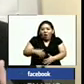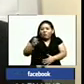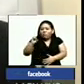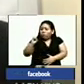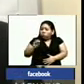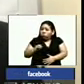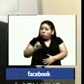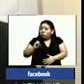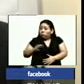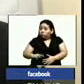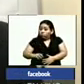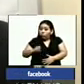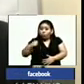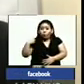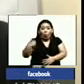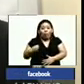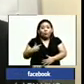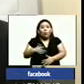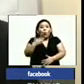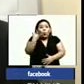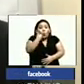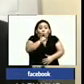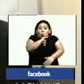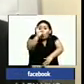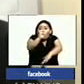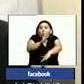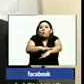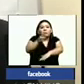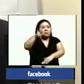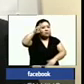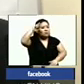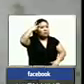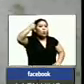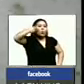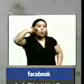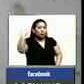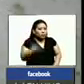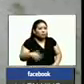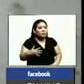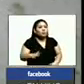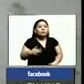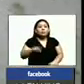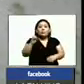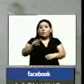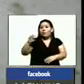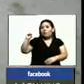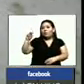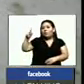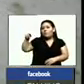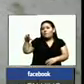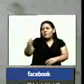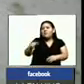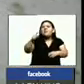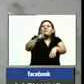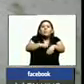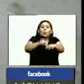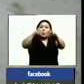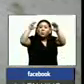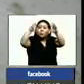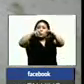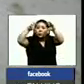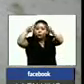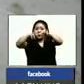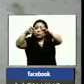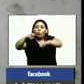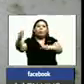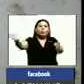un dolor De barriga intenso Y está con dengue Son signos De alarma De gravedad La OPS asegura Que por la temporada De lluvia Y calor